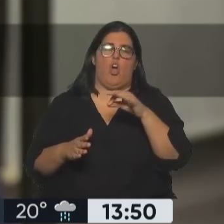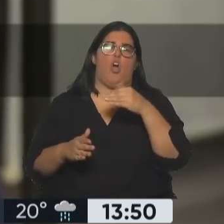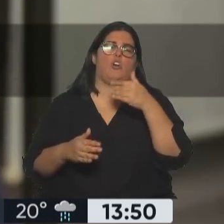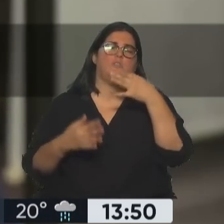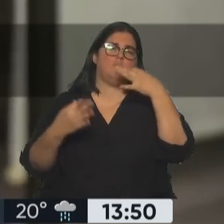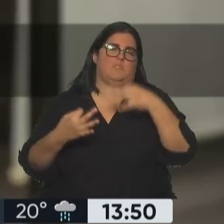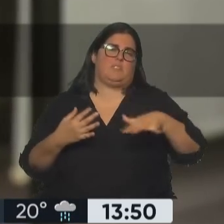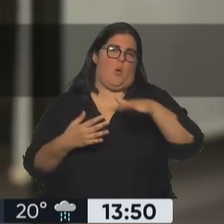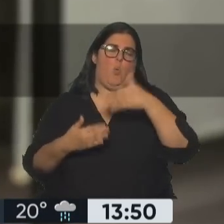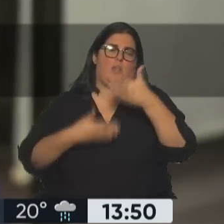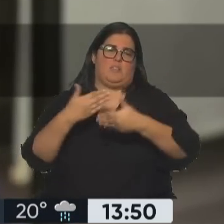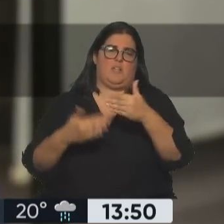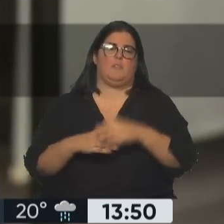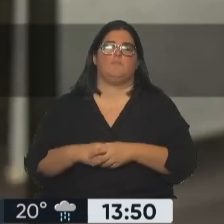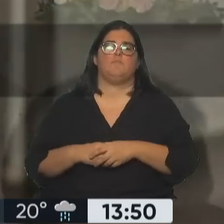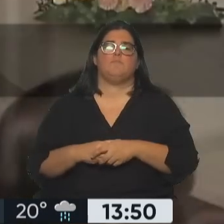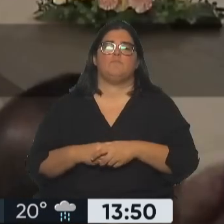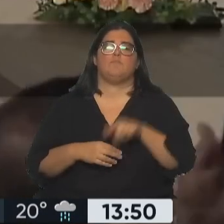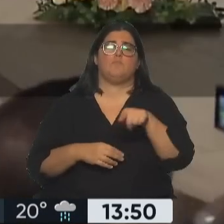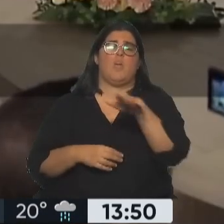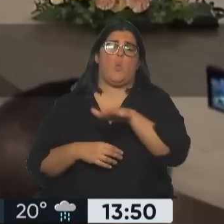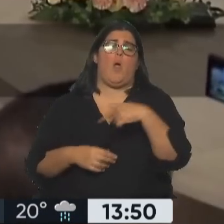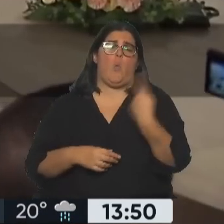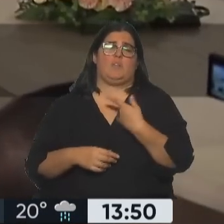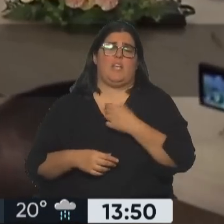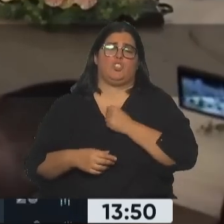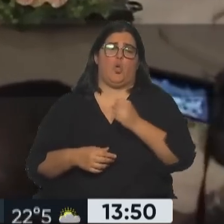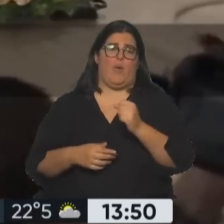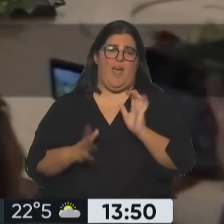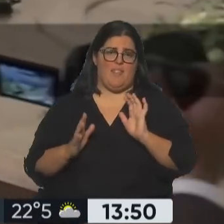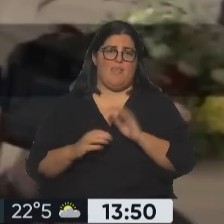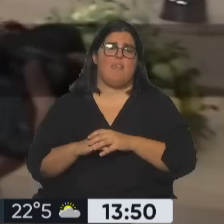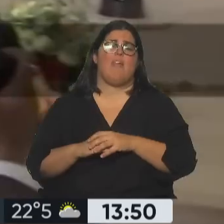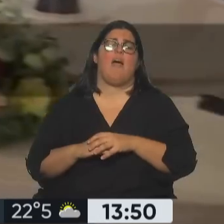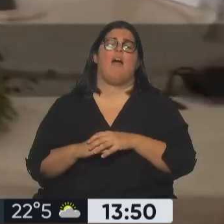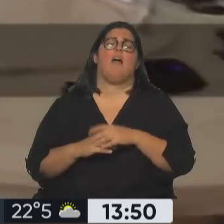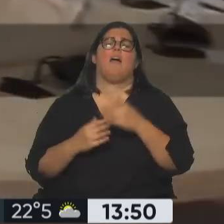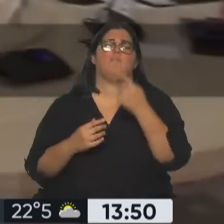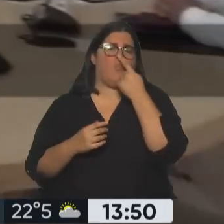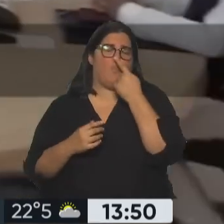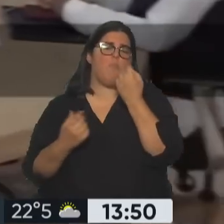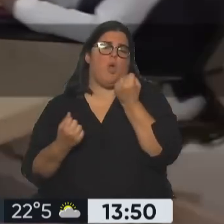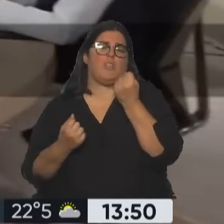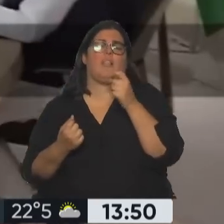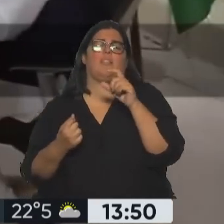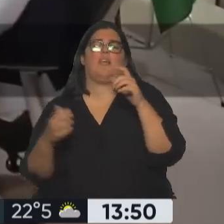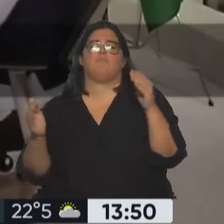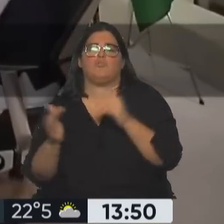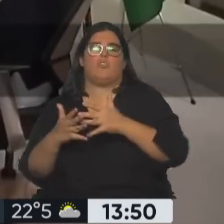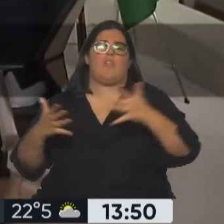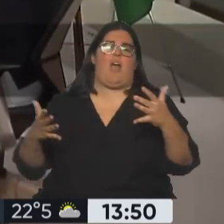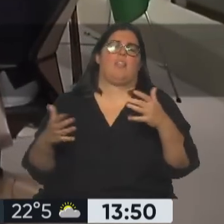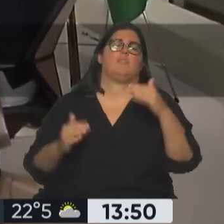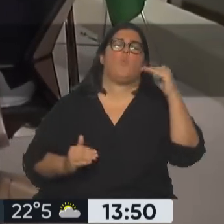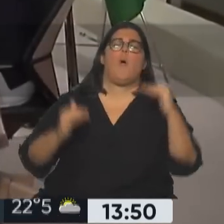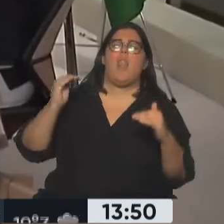A region where sovereignty is respected and all countries, large and small, benefit from a regional balance